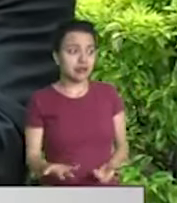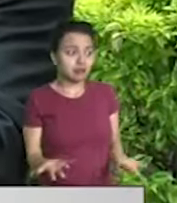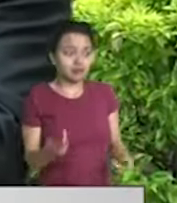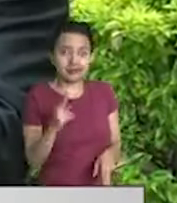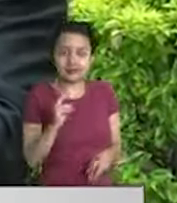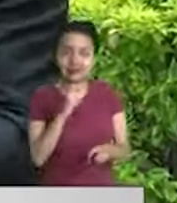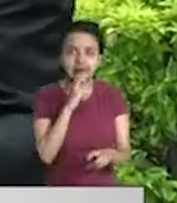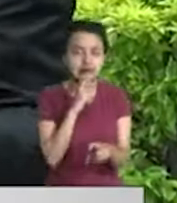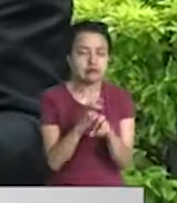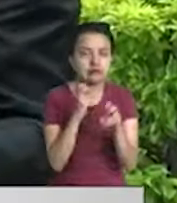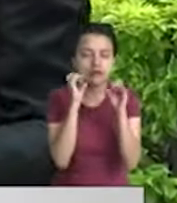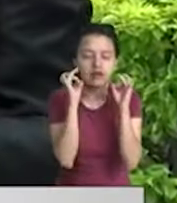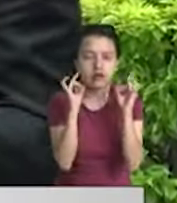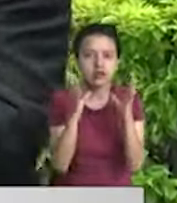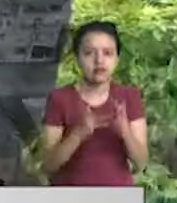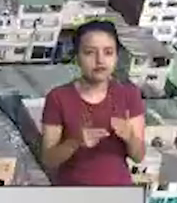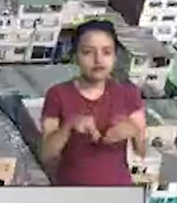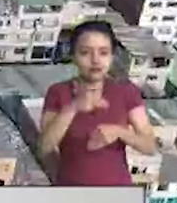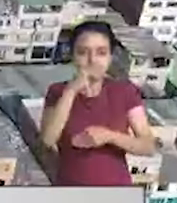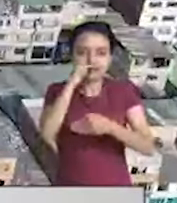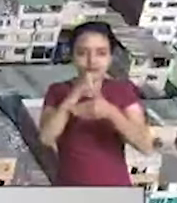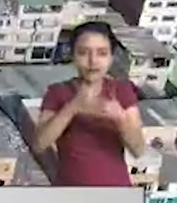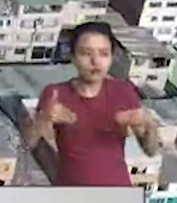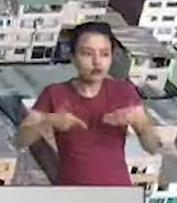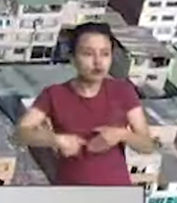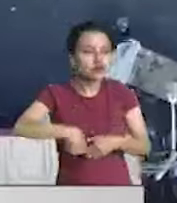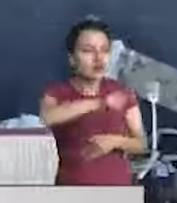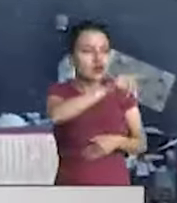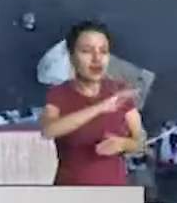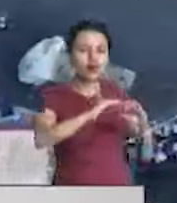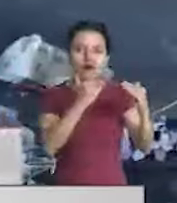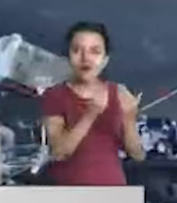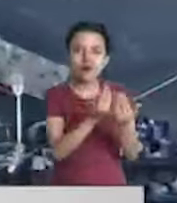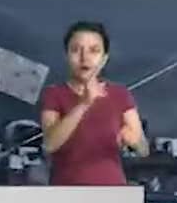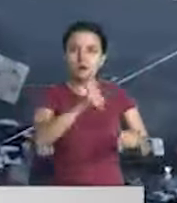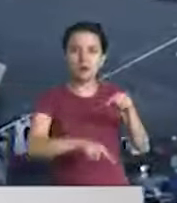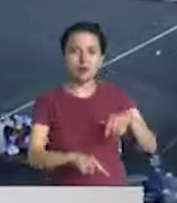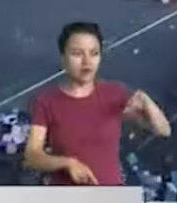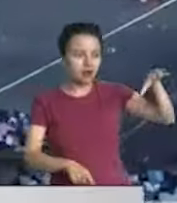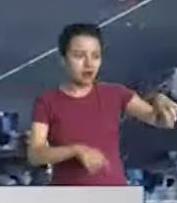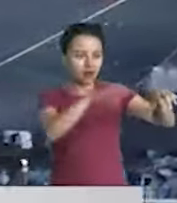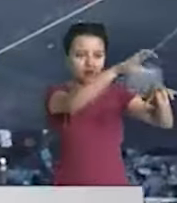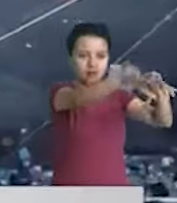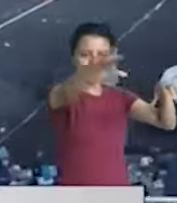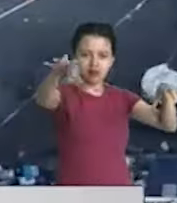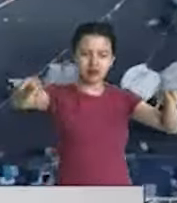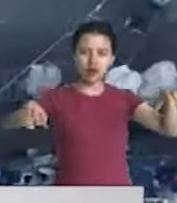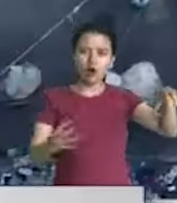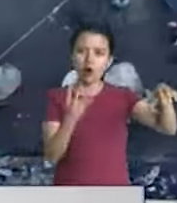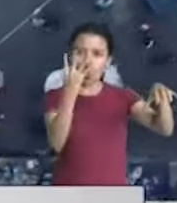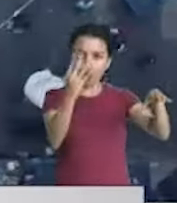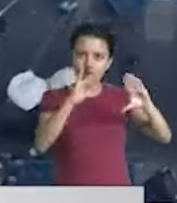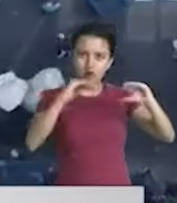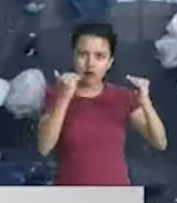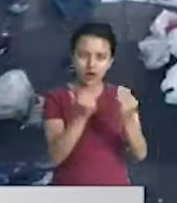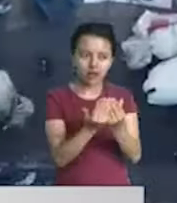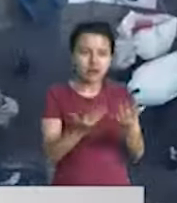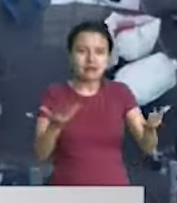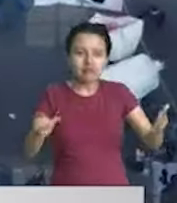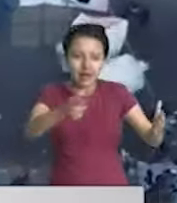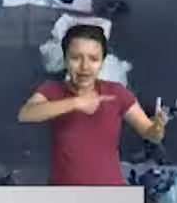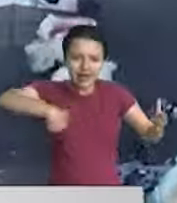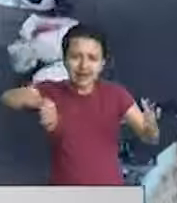sus casas, prácticamente los niños no pueden transitar hacia los colegios. Hay 4 colegios, un jardín infantil, pero el tema del microtráfico está